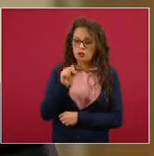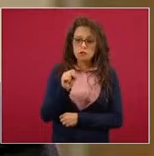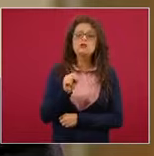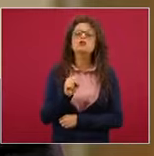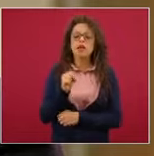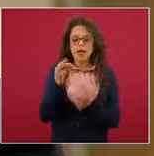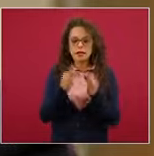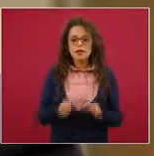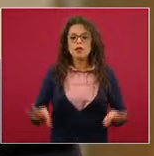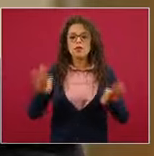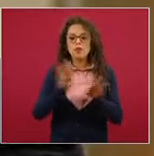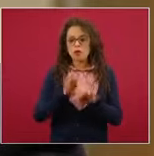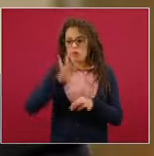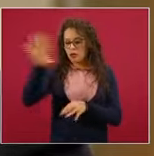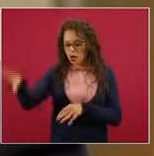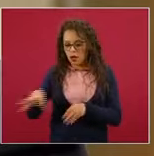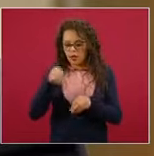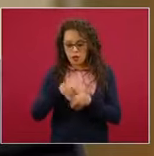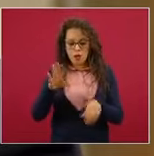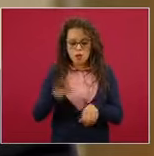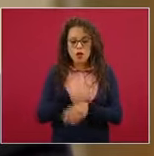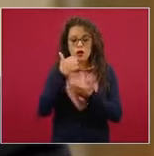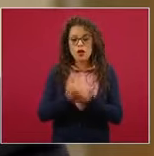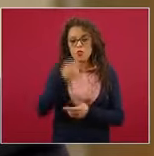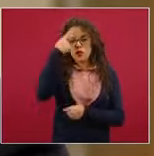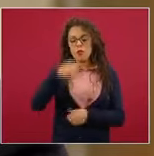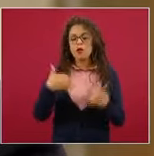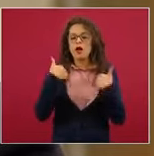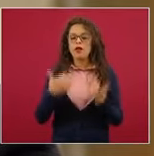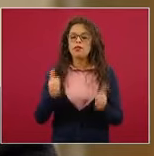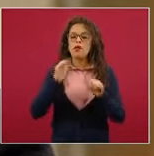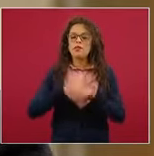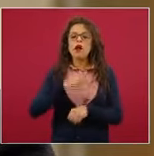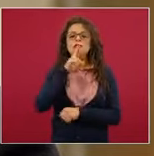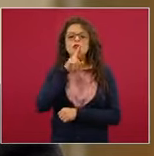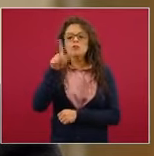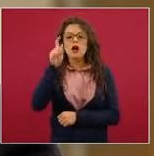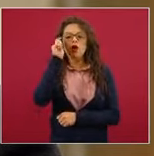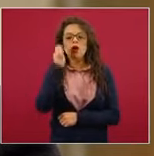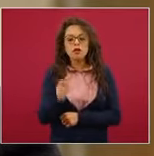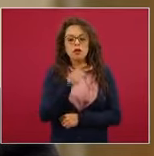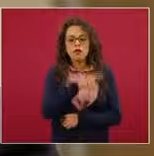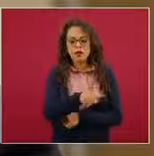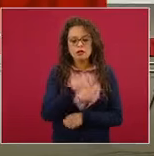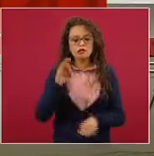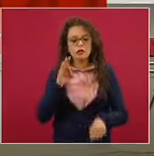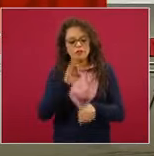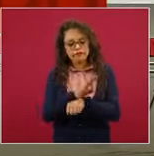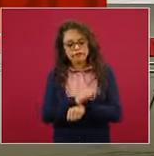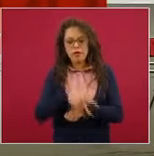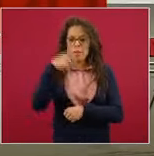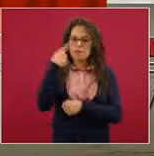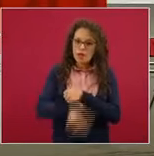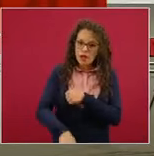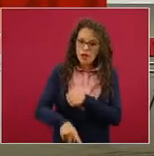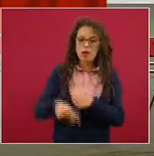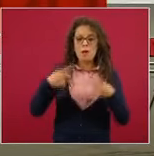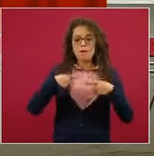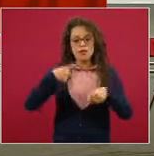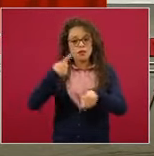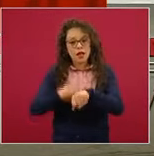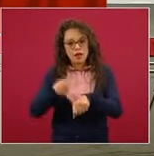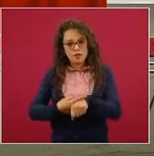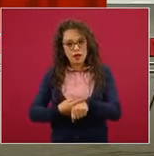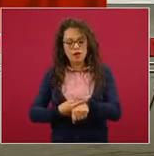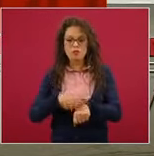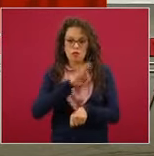ayudan a entender el fenómeno, la propagación, las características de riesgo y de protección de las personas enfermas, nos ayudan a